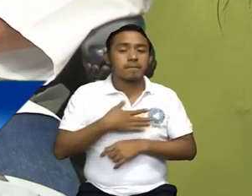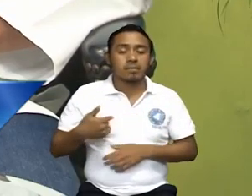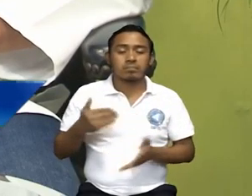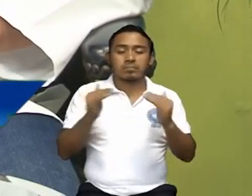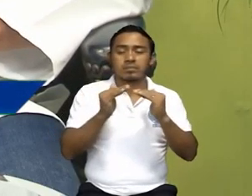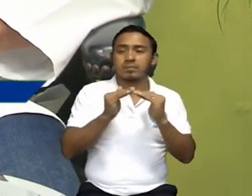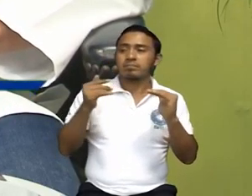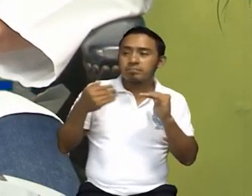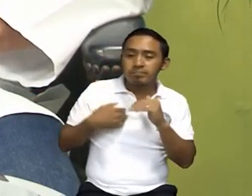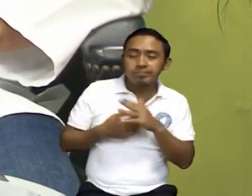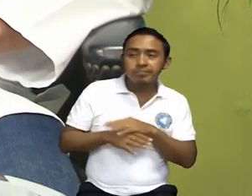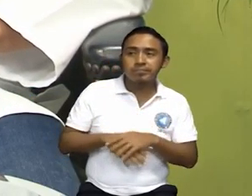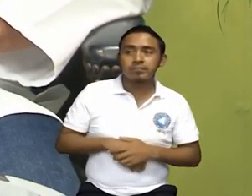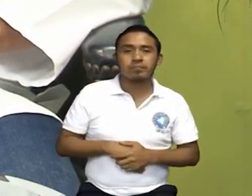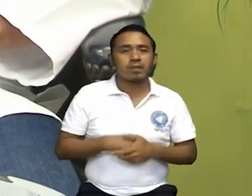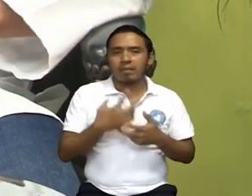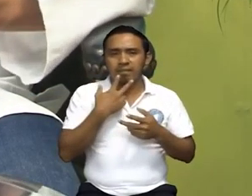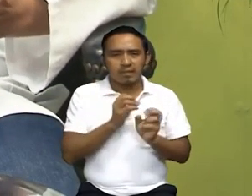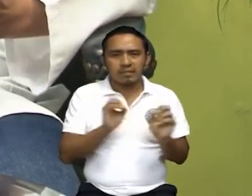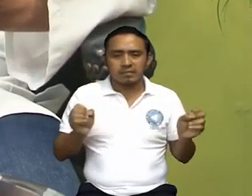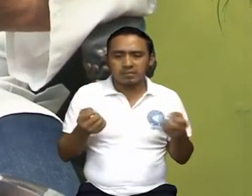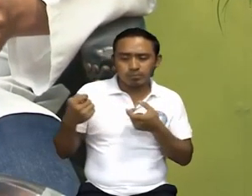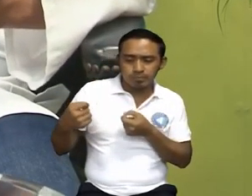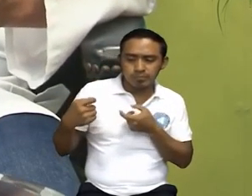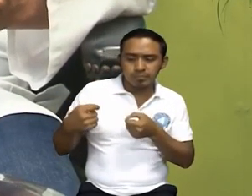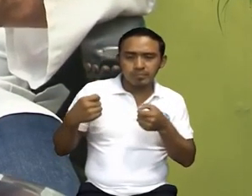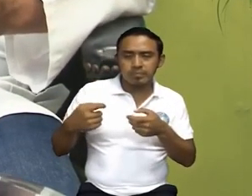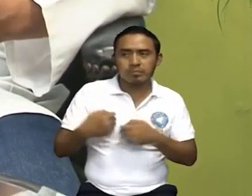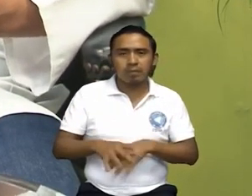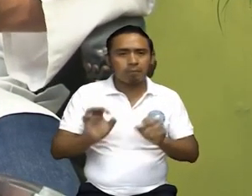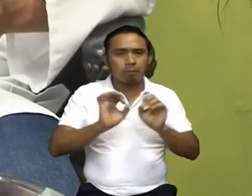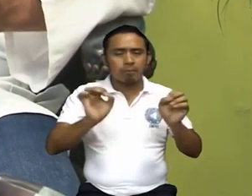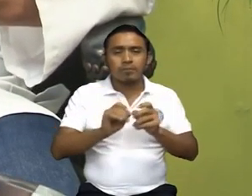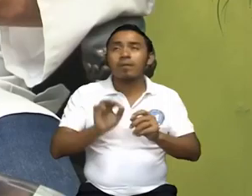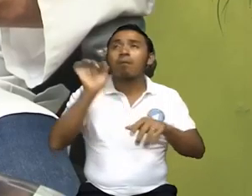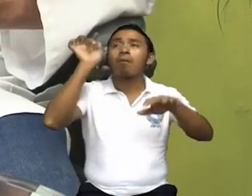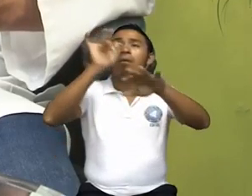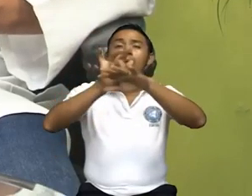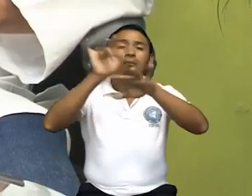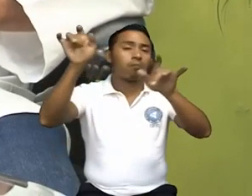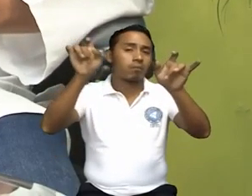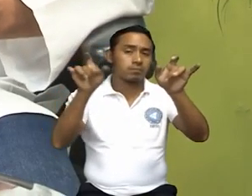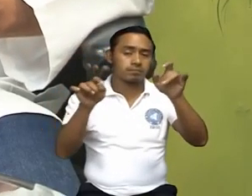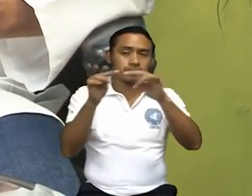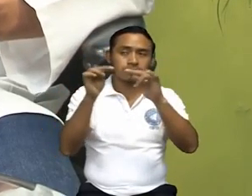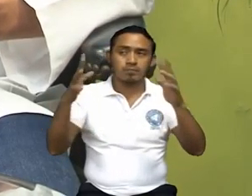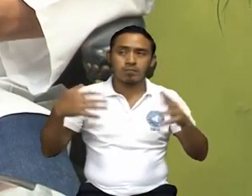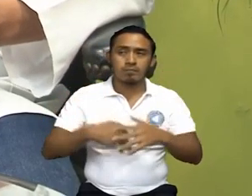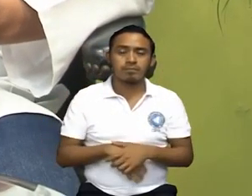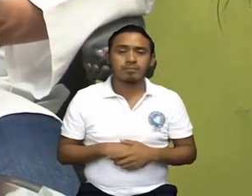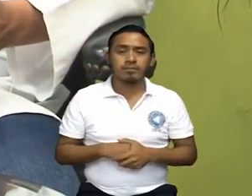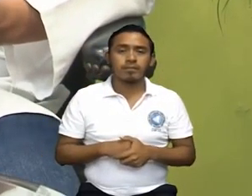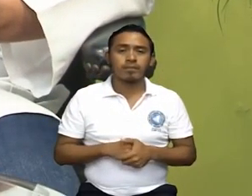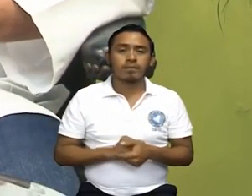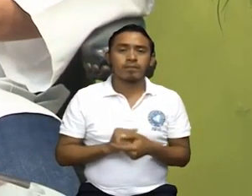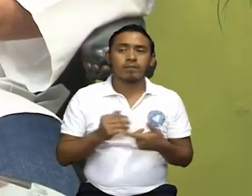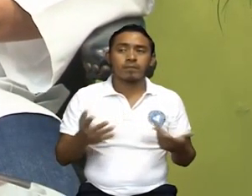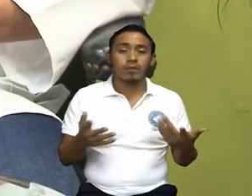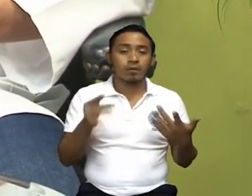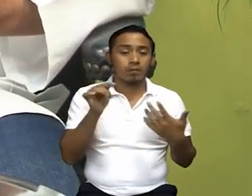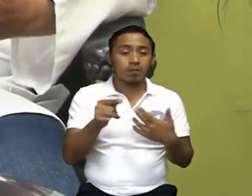¿verdad? Sí, y no usar medios eléctricos, manipular medios eléctricos, porque